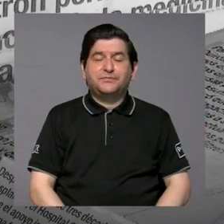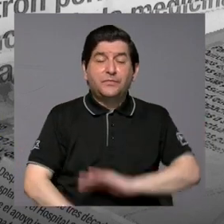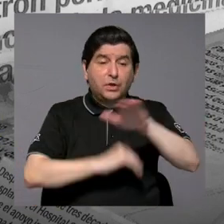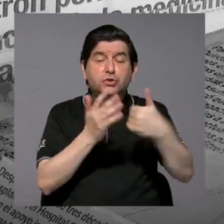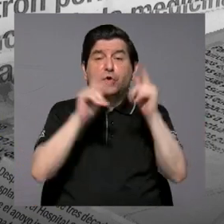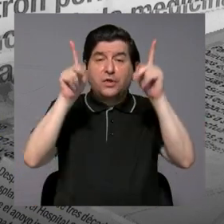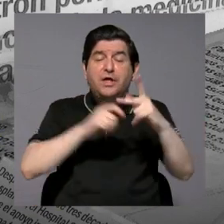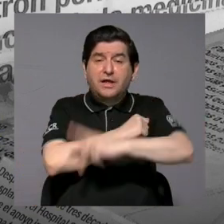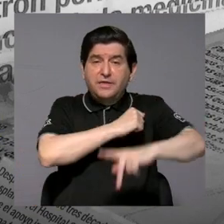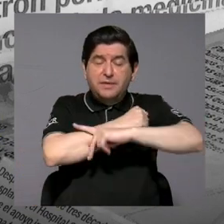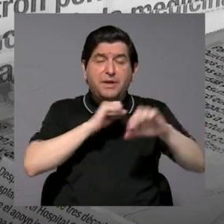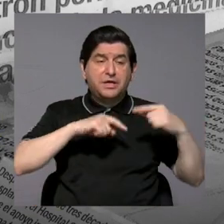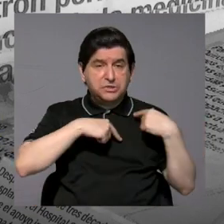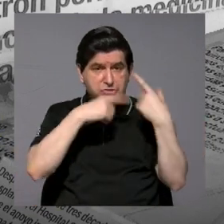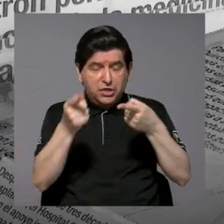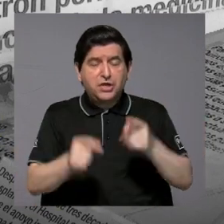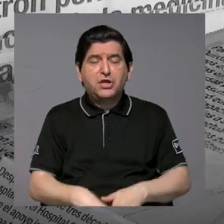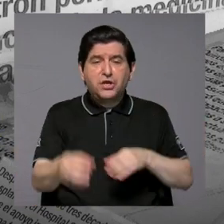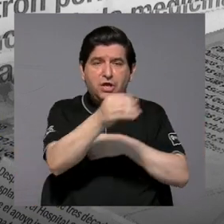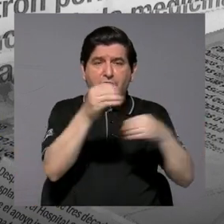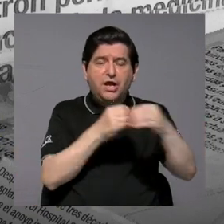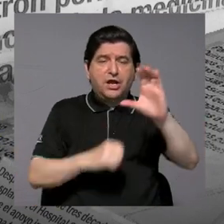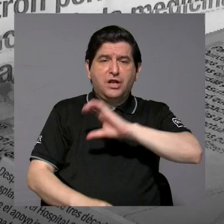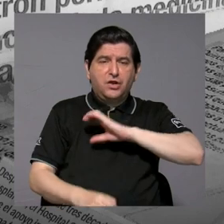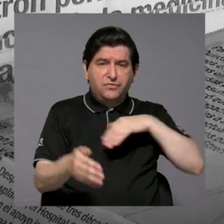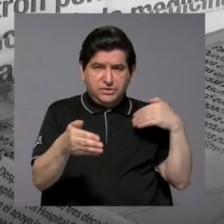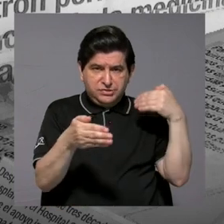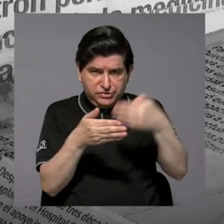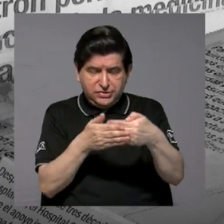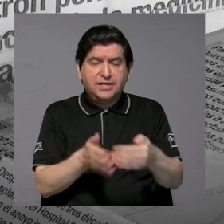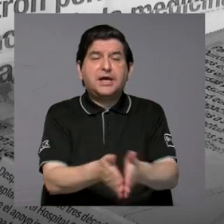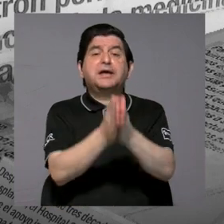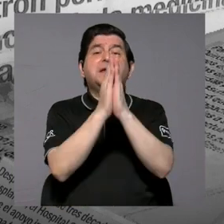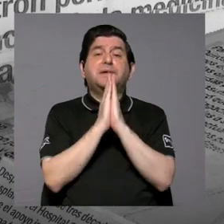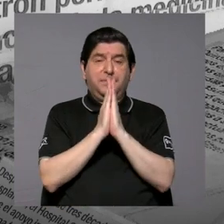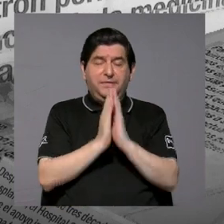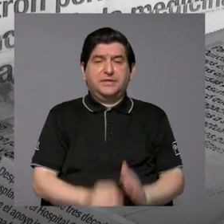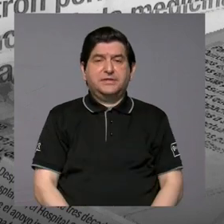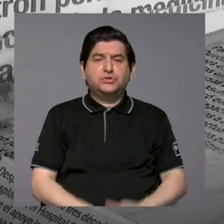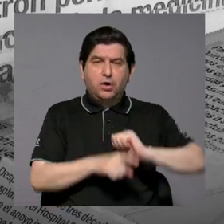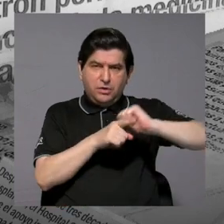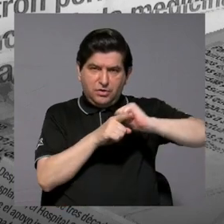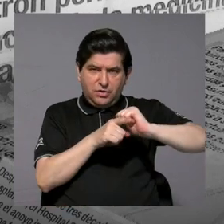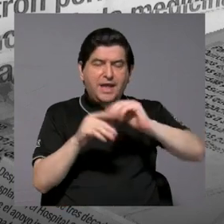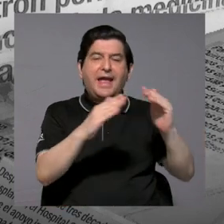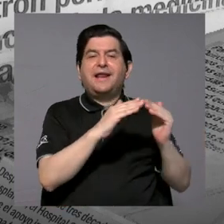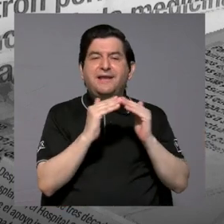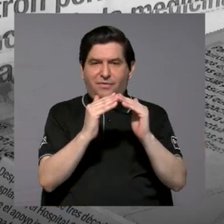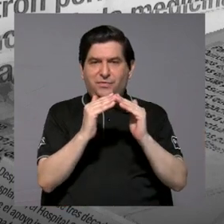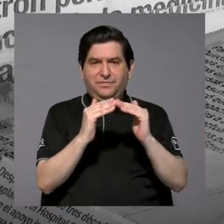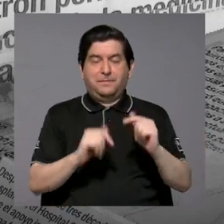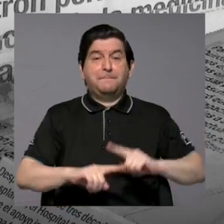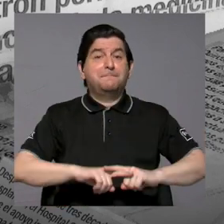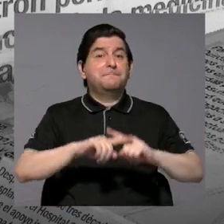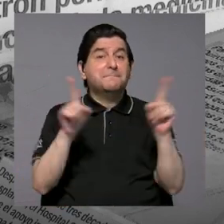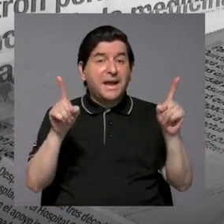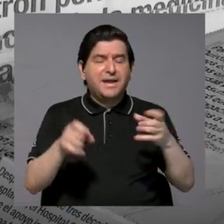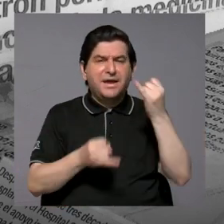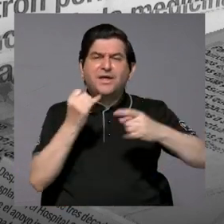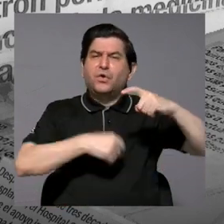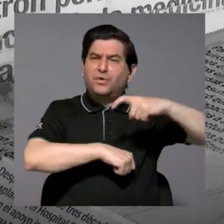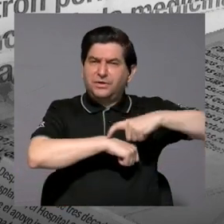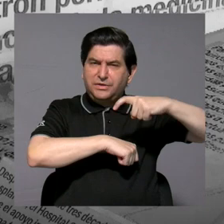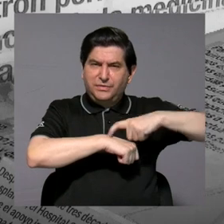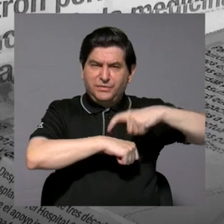ciudadano de este país puede ir a la delegación policial más cercana y hacer la solicitud para que se capacite su comunidad sin embargo últimamente